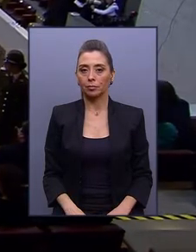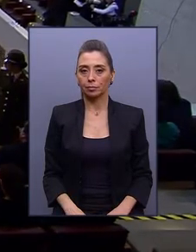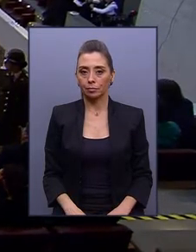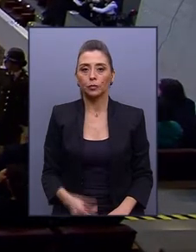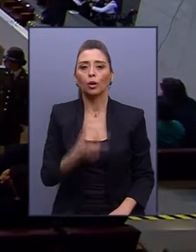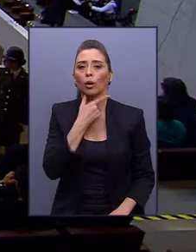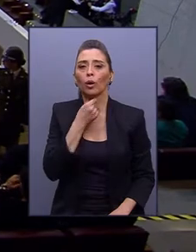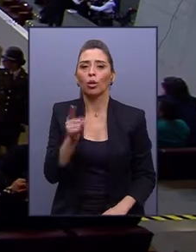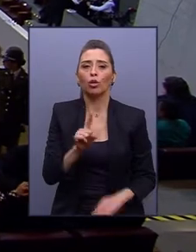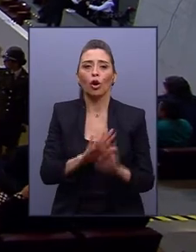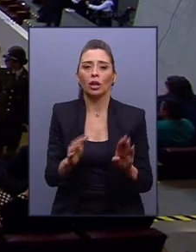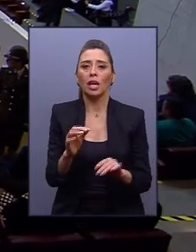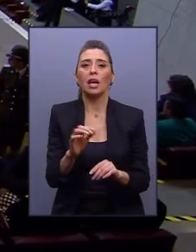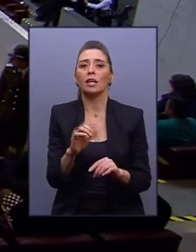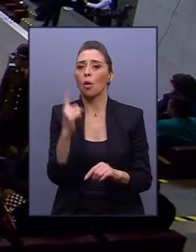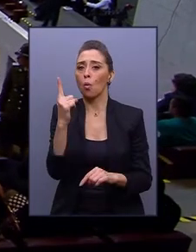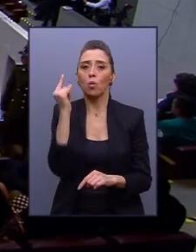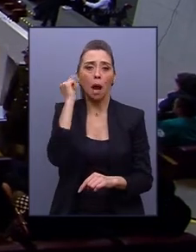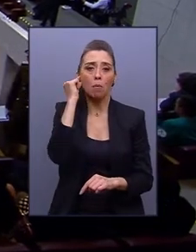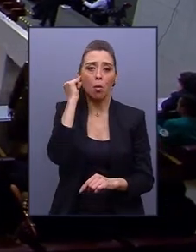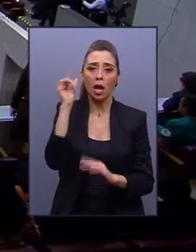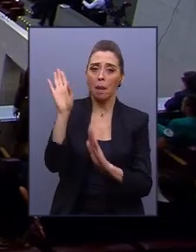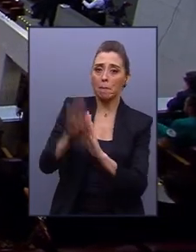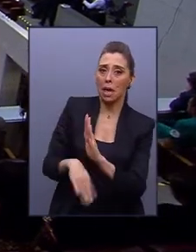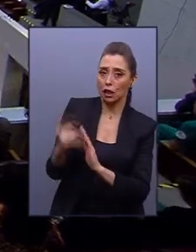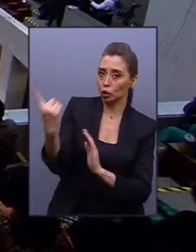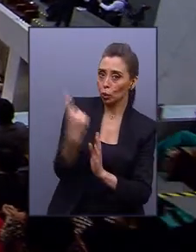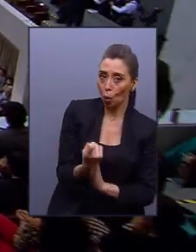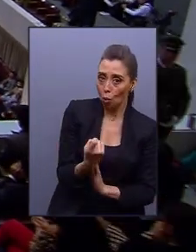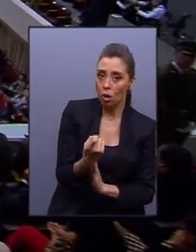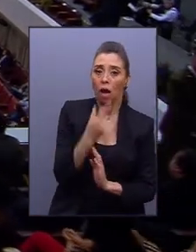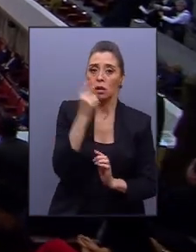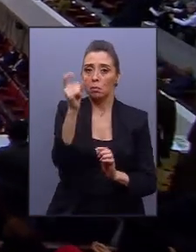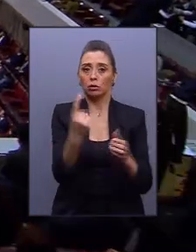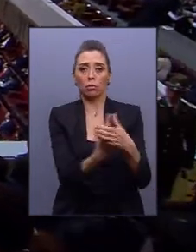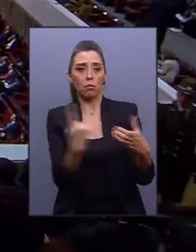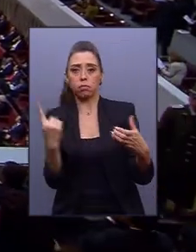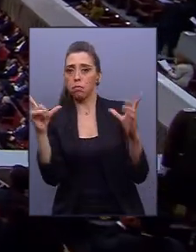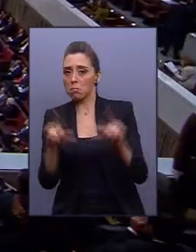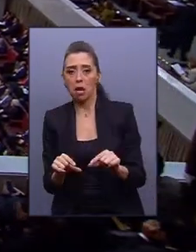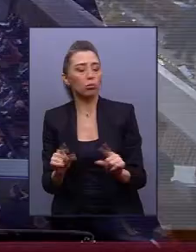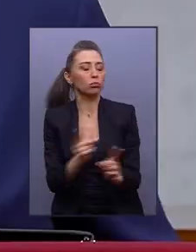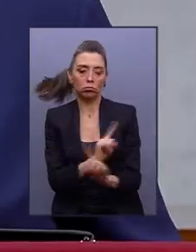No queremos ni una menos, no queremos nadie menos.